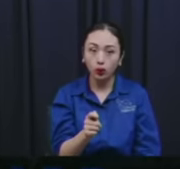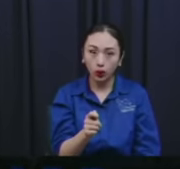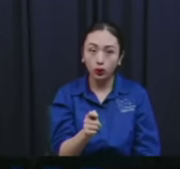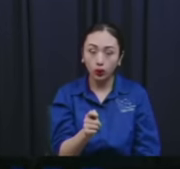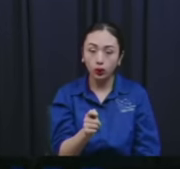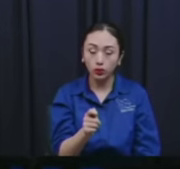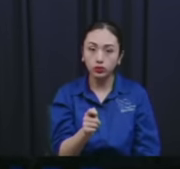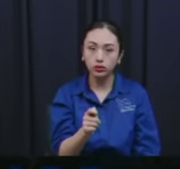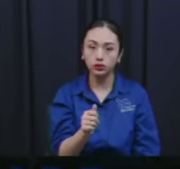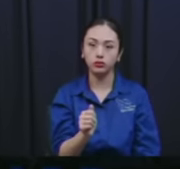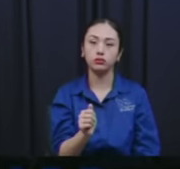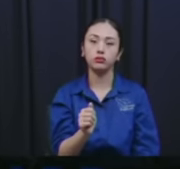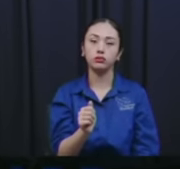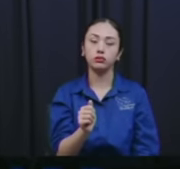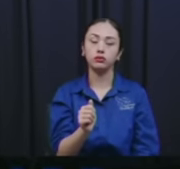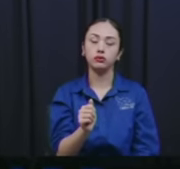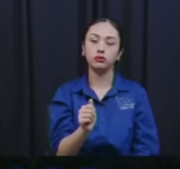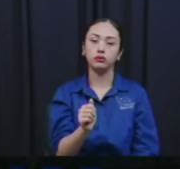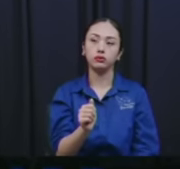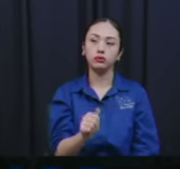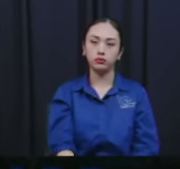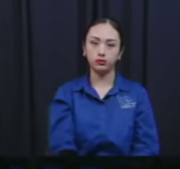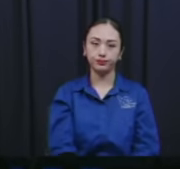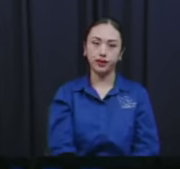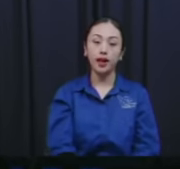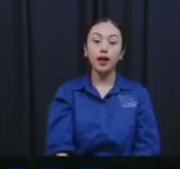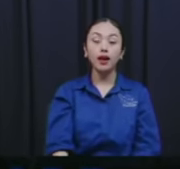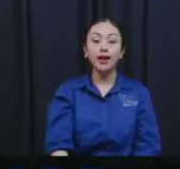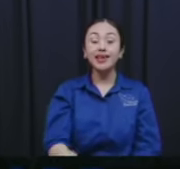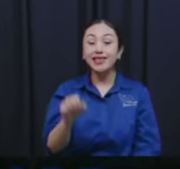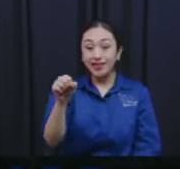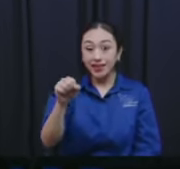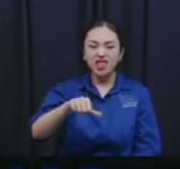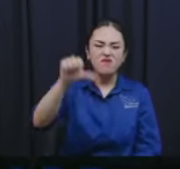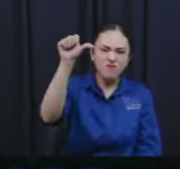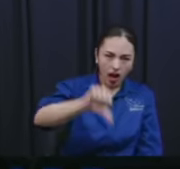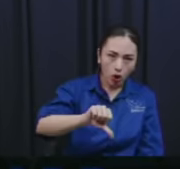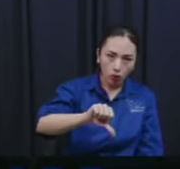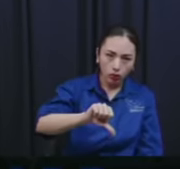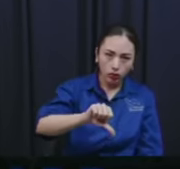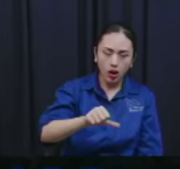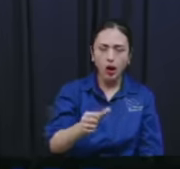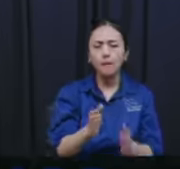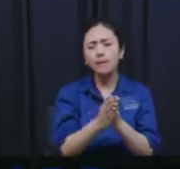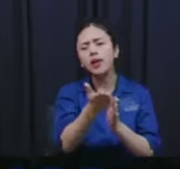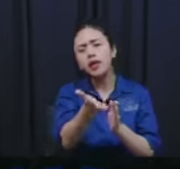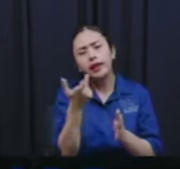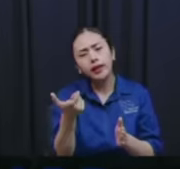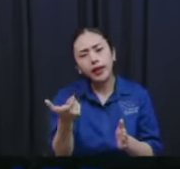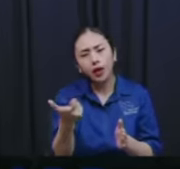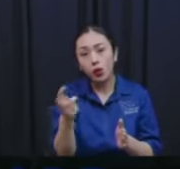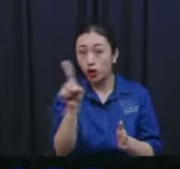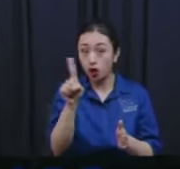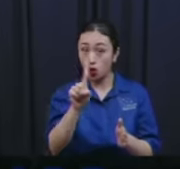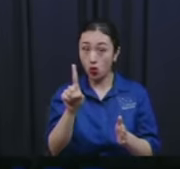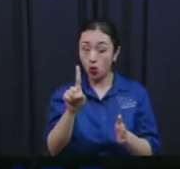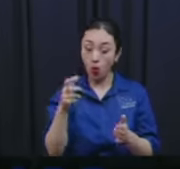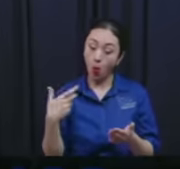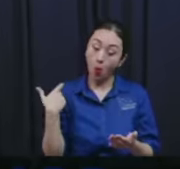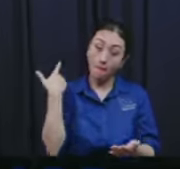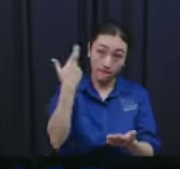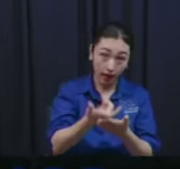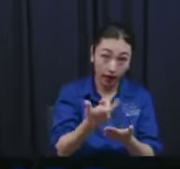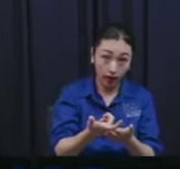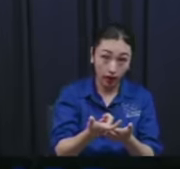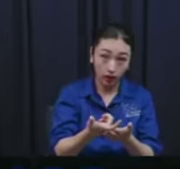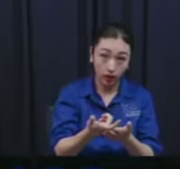es decir lo malo es deber y ser mañoso en no pagar lo normal es deber